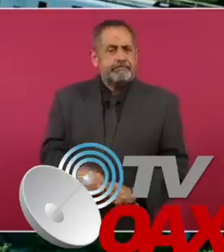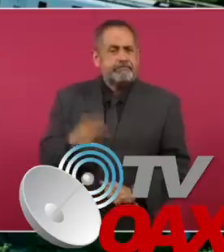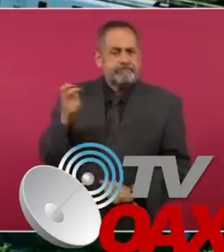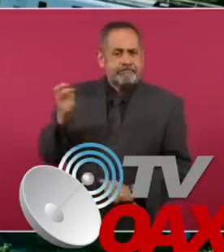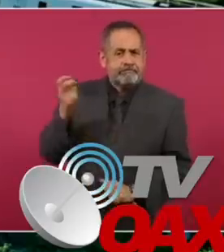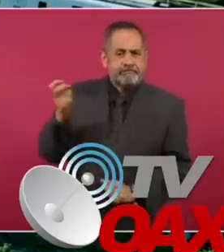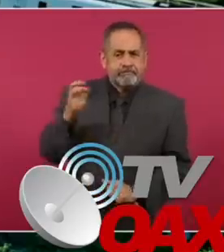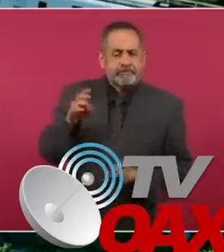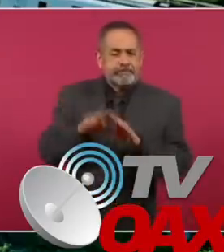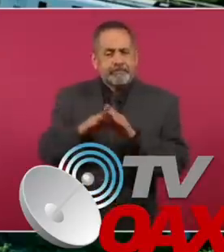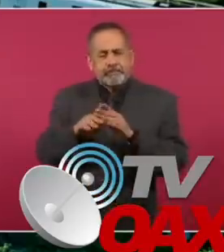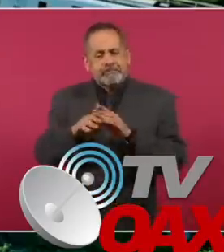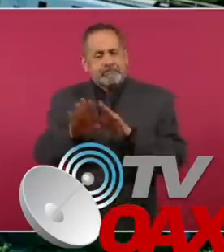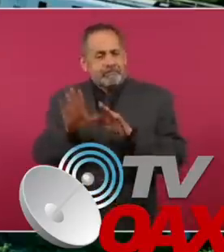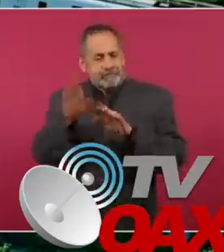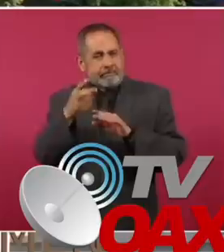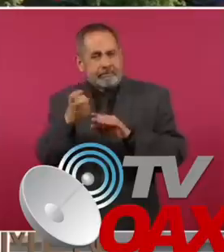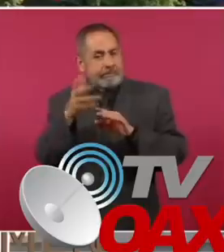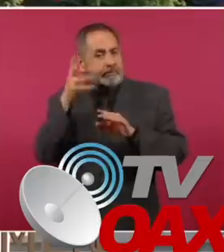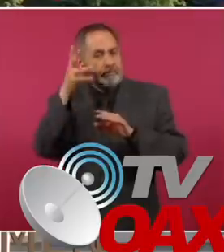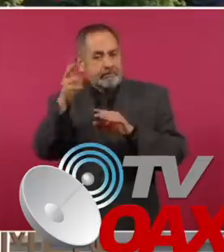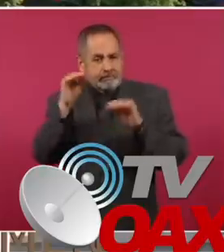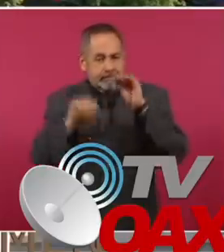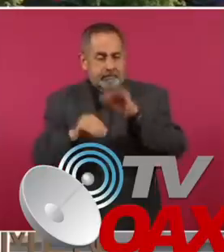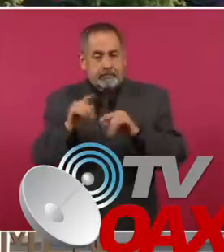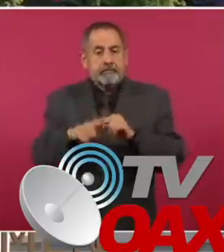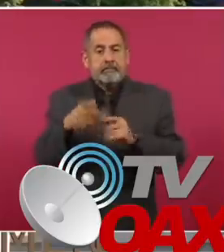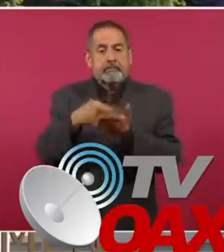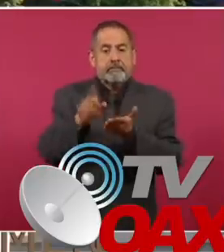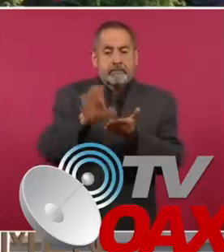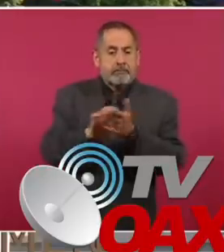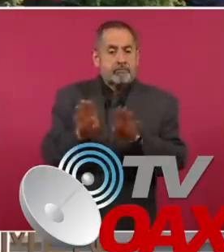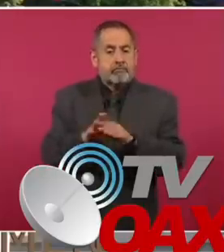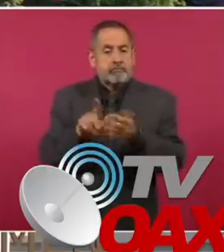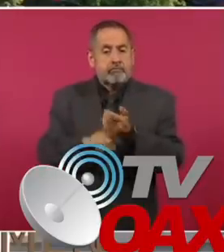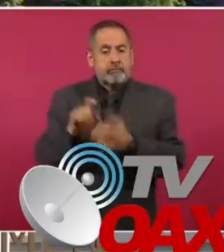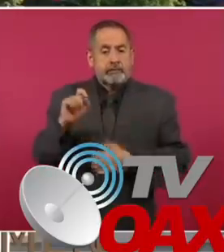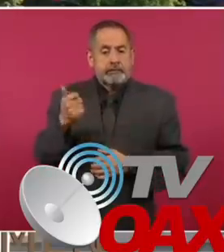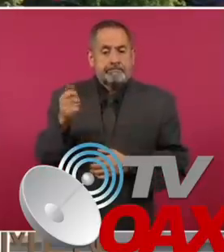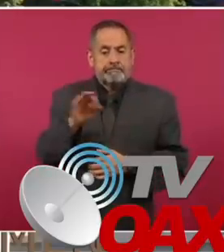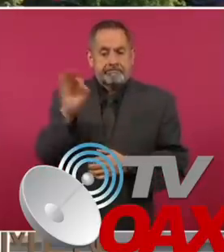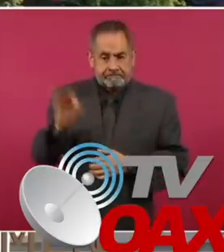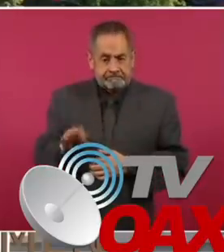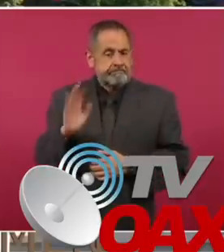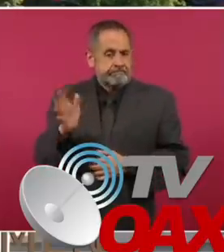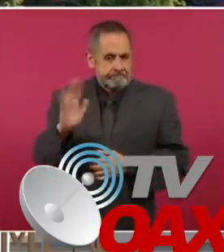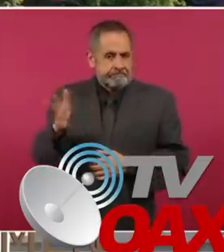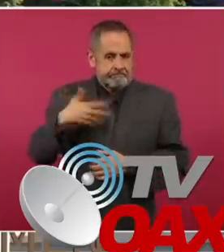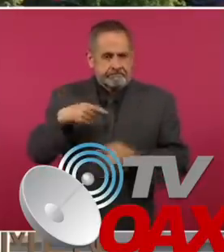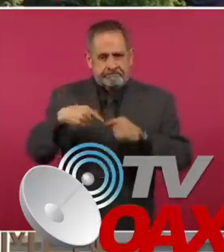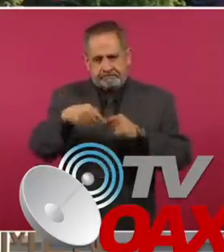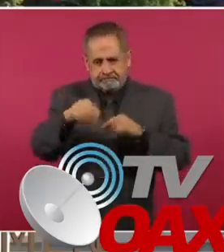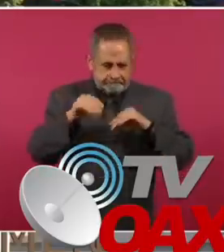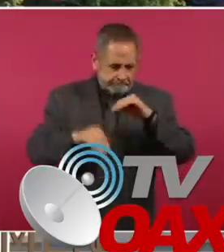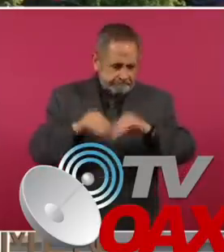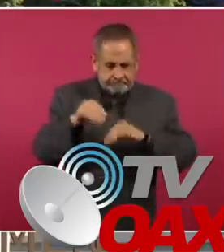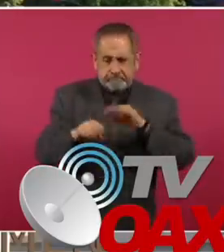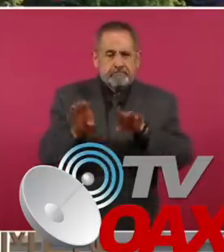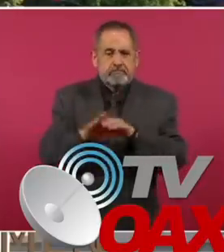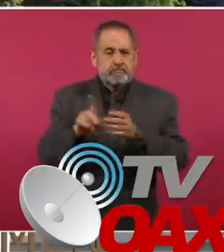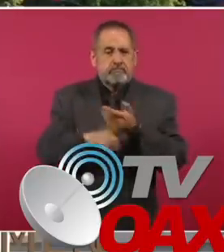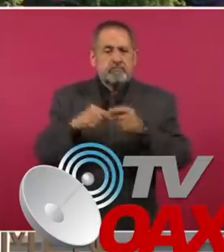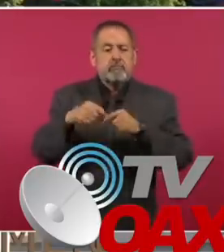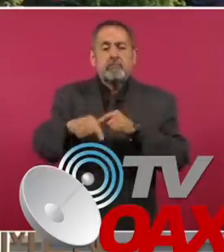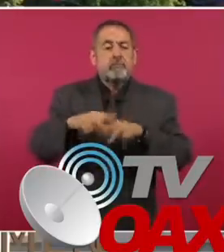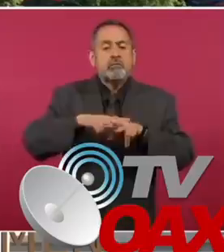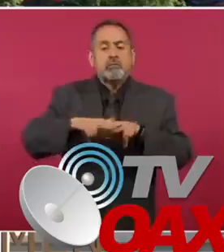Esta es una visión de la estación de Playa del Carmen. La estación tiene un avance de 26%. El avance más importante al día de hoy está en